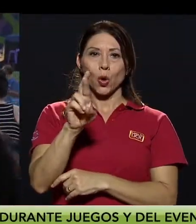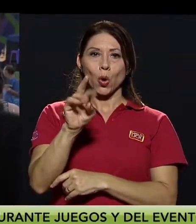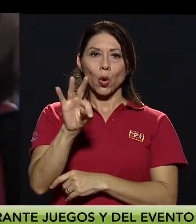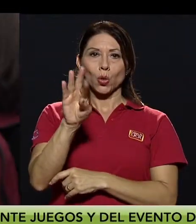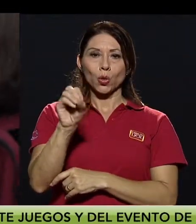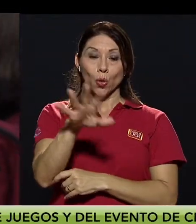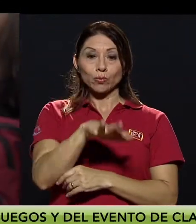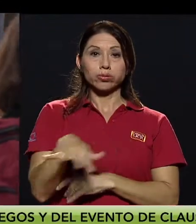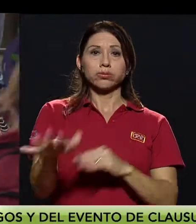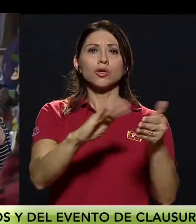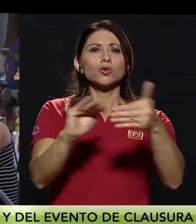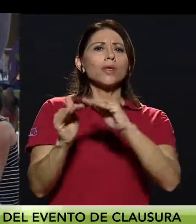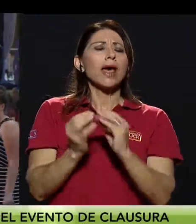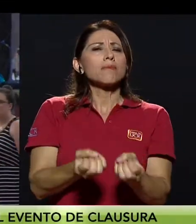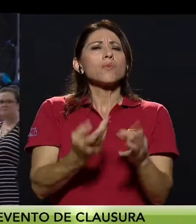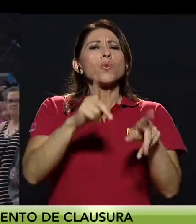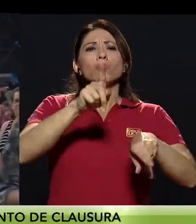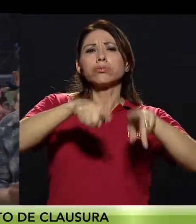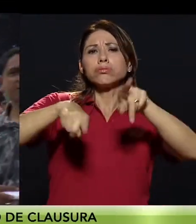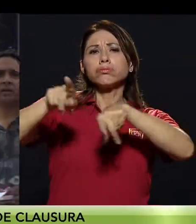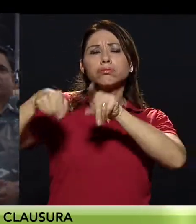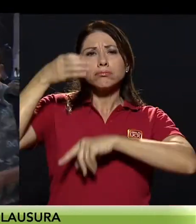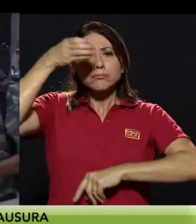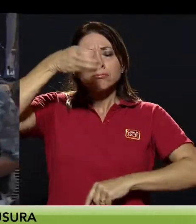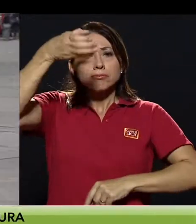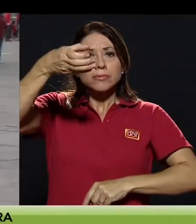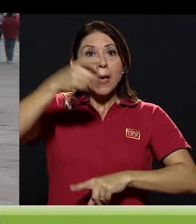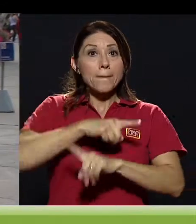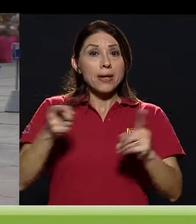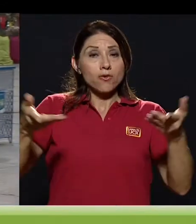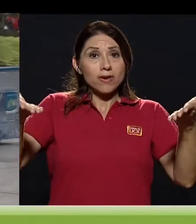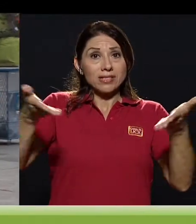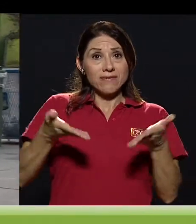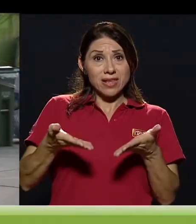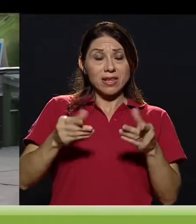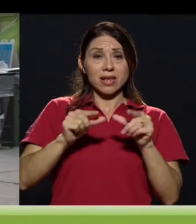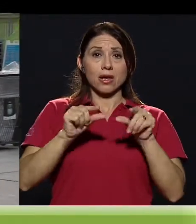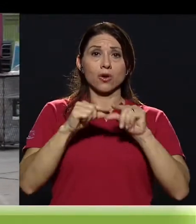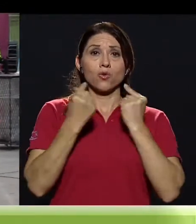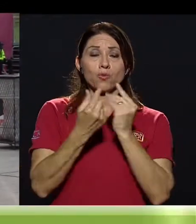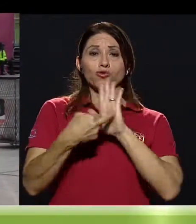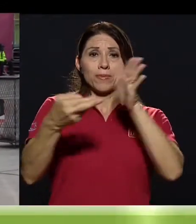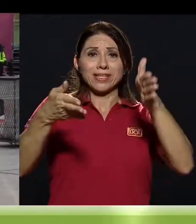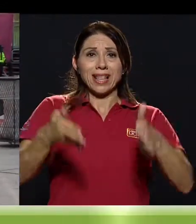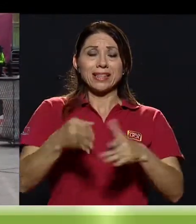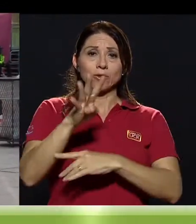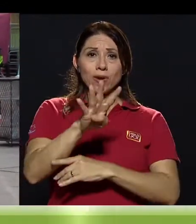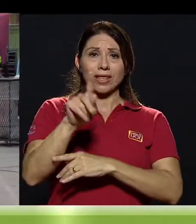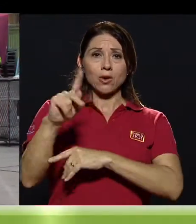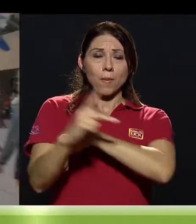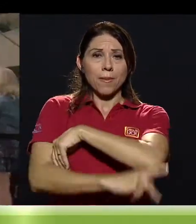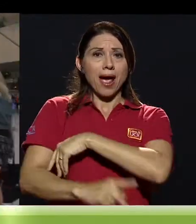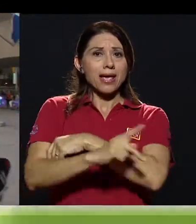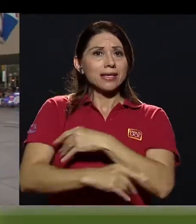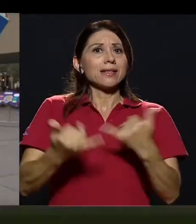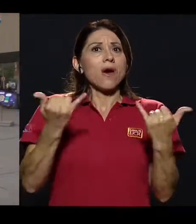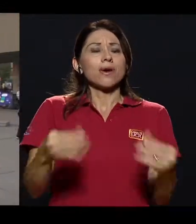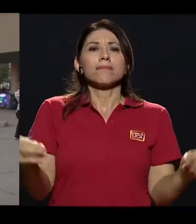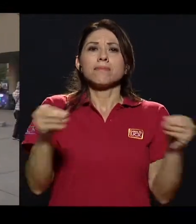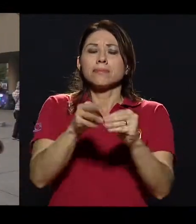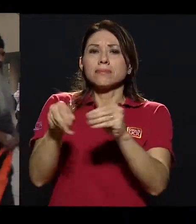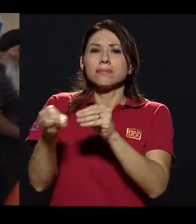Toronto es una ciudad donde impera la diversidad cultural, pero recibir delegaciones de 41 países distintos aumentó este